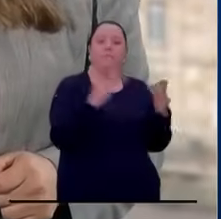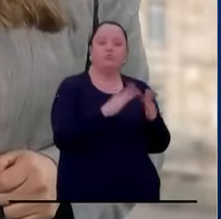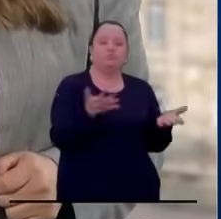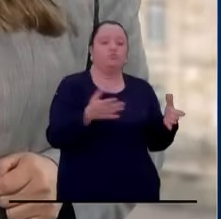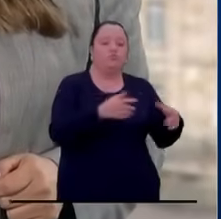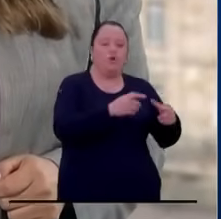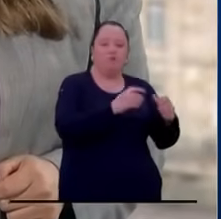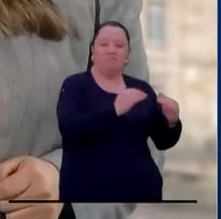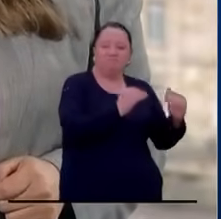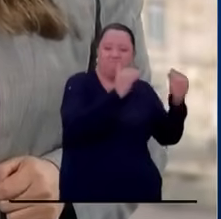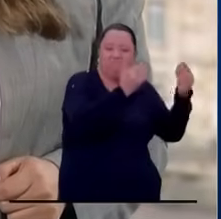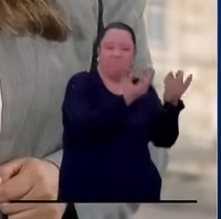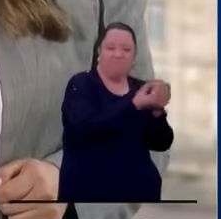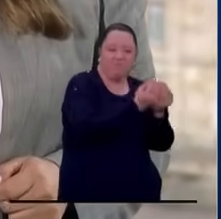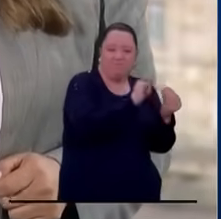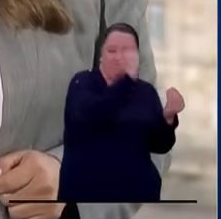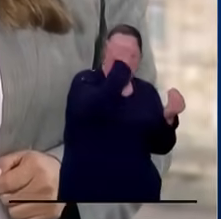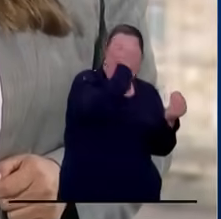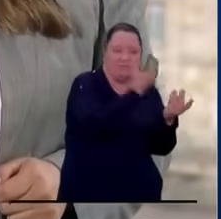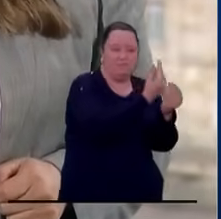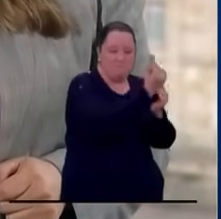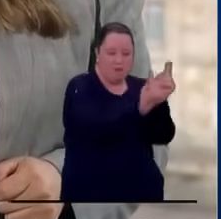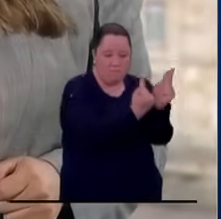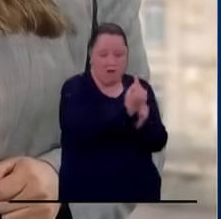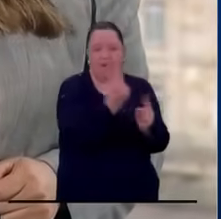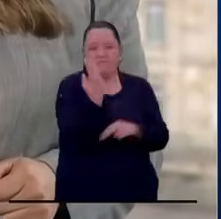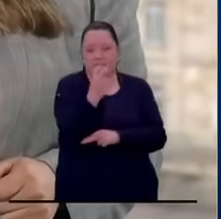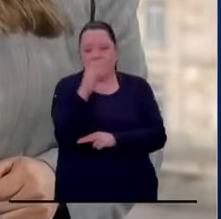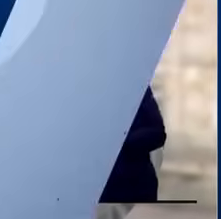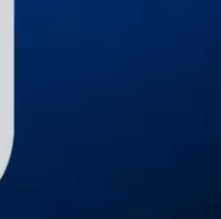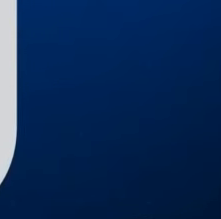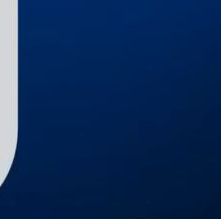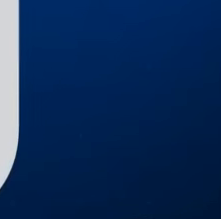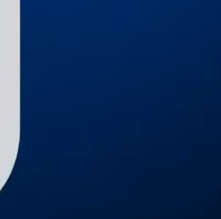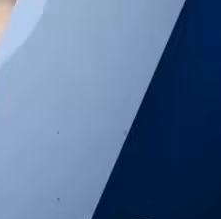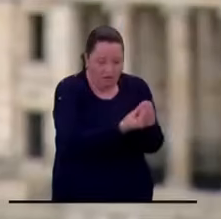Nacional. Rocío Flanco, conclusiones de este encuentro.